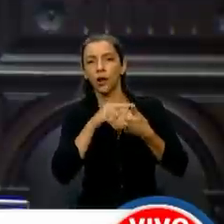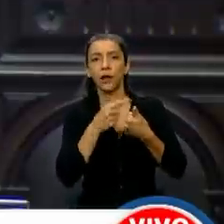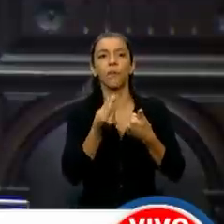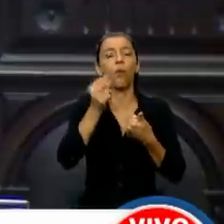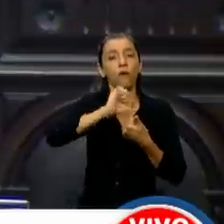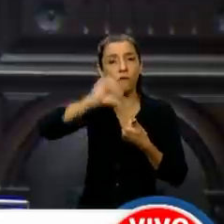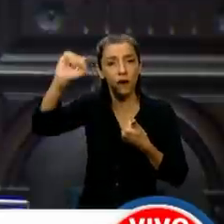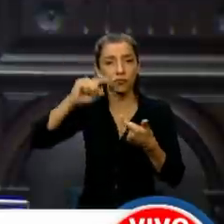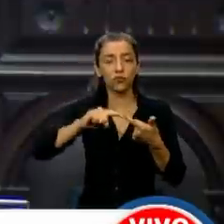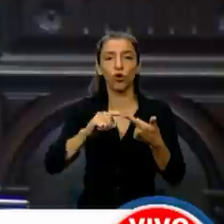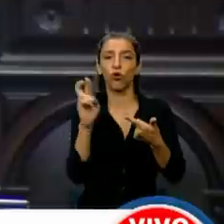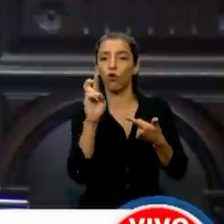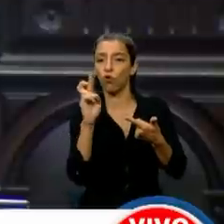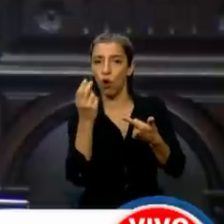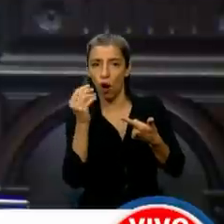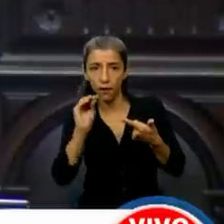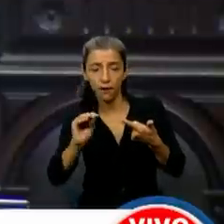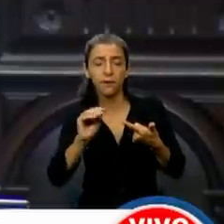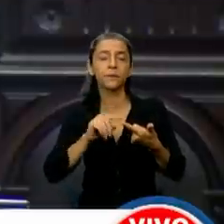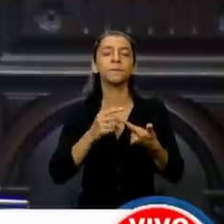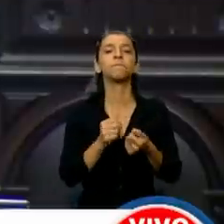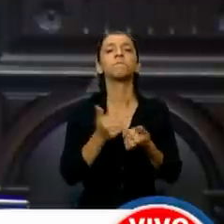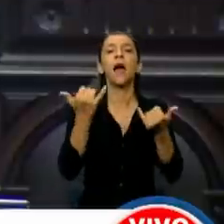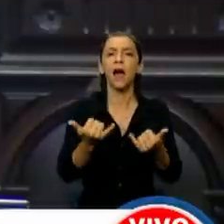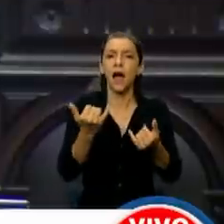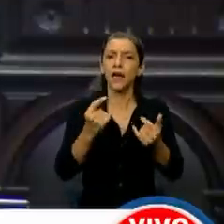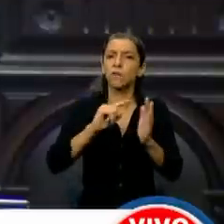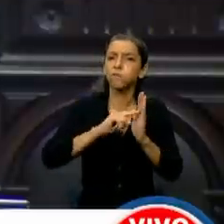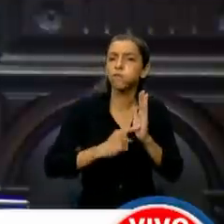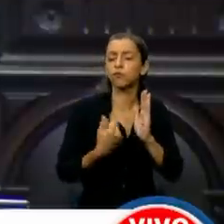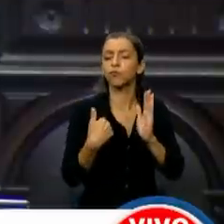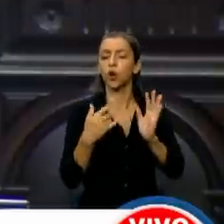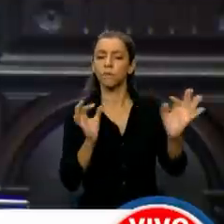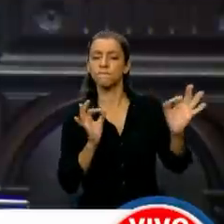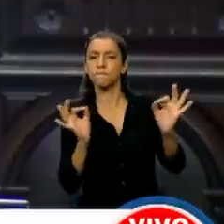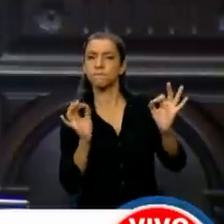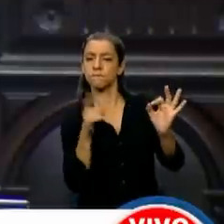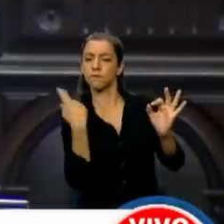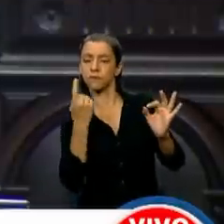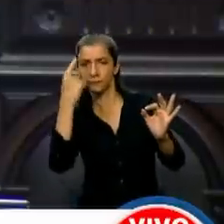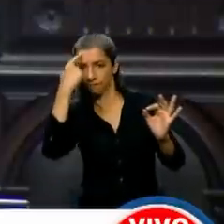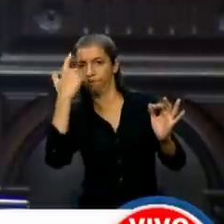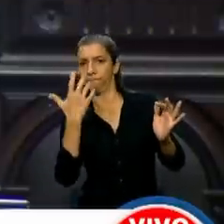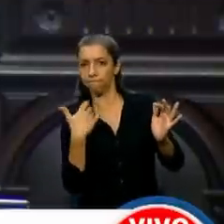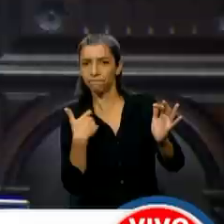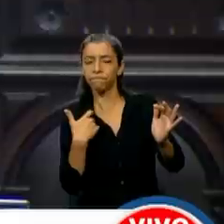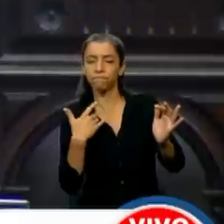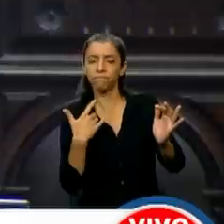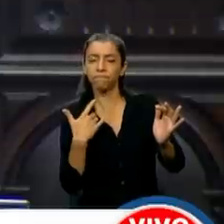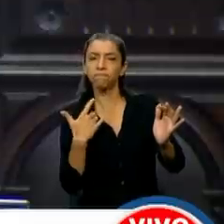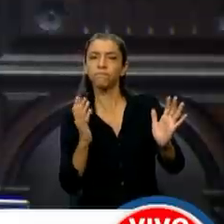del valor del dólar que estamos hablando de parámetros que posiblemente no sé con